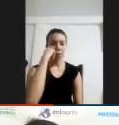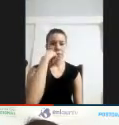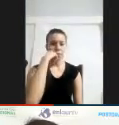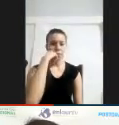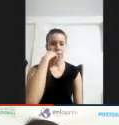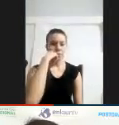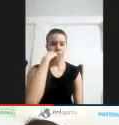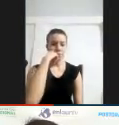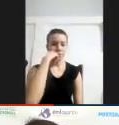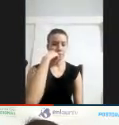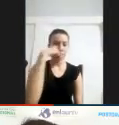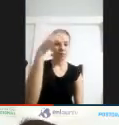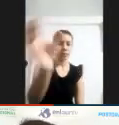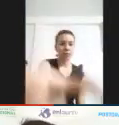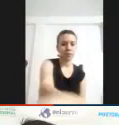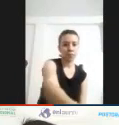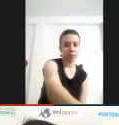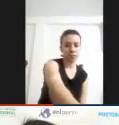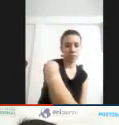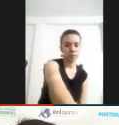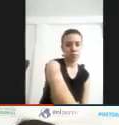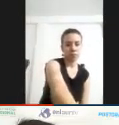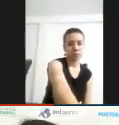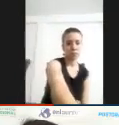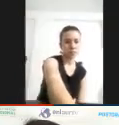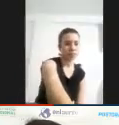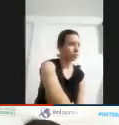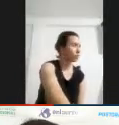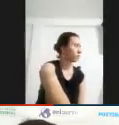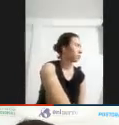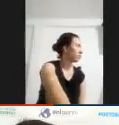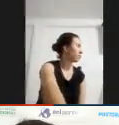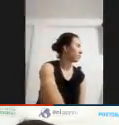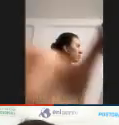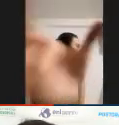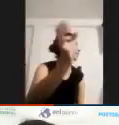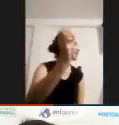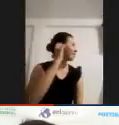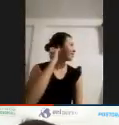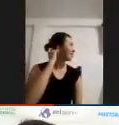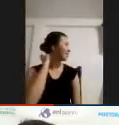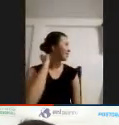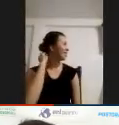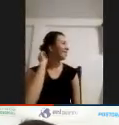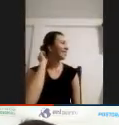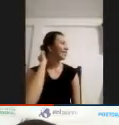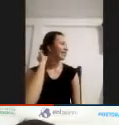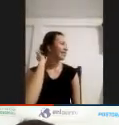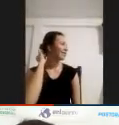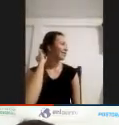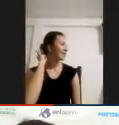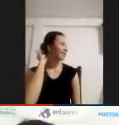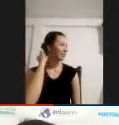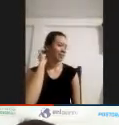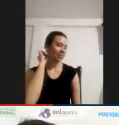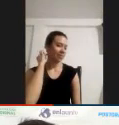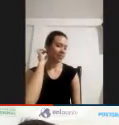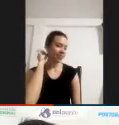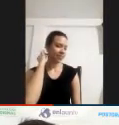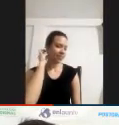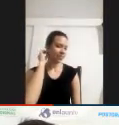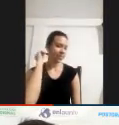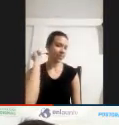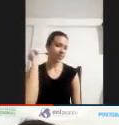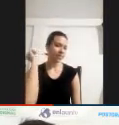está proyectada y en su pantalla se divide en dos maneras o en dos tipos, una originaria, sí, y una derivada. La originaria es propia de lo que el funcionario